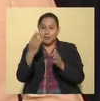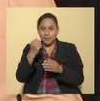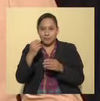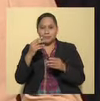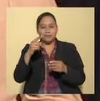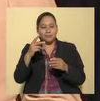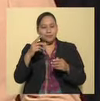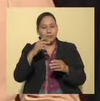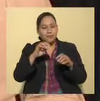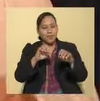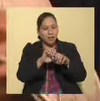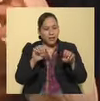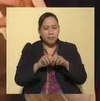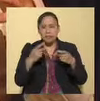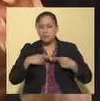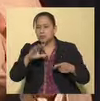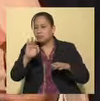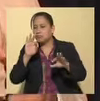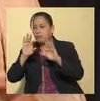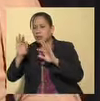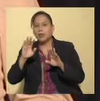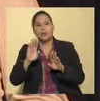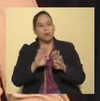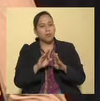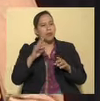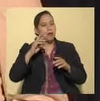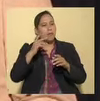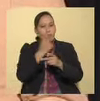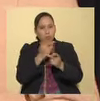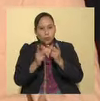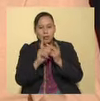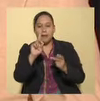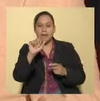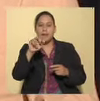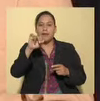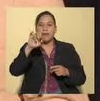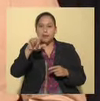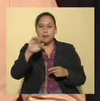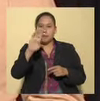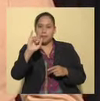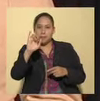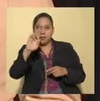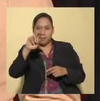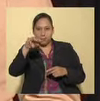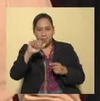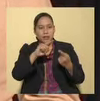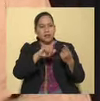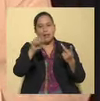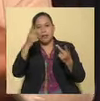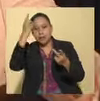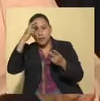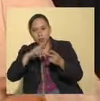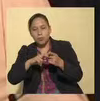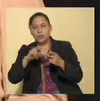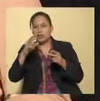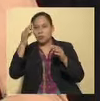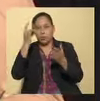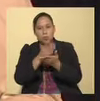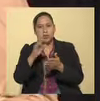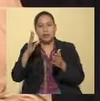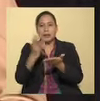se fue juntando un equipo. Yo dije que haya un muy buen productor, Daniel Birman, que haya un director excepcional, ganador